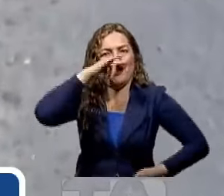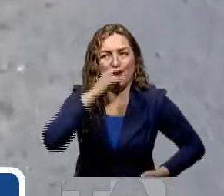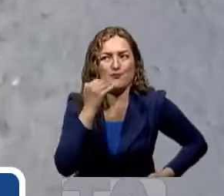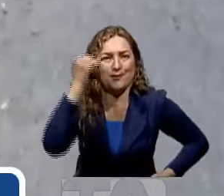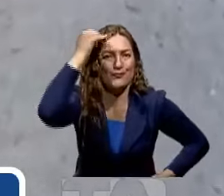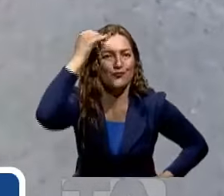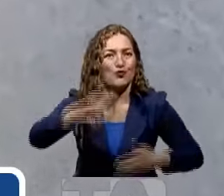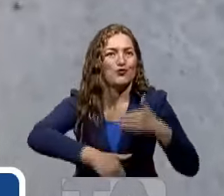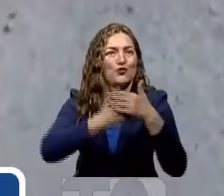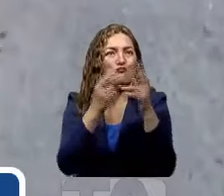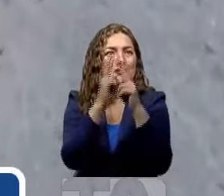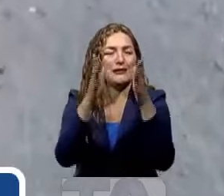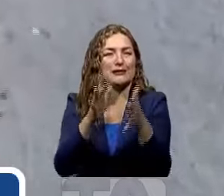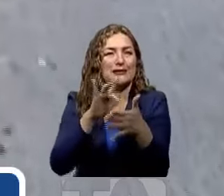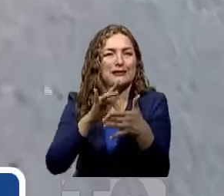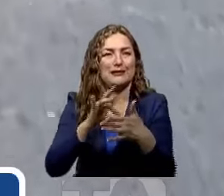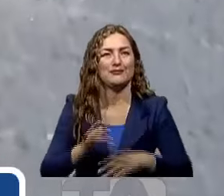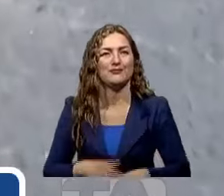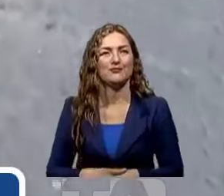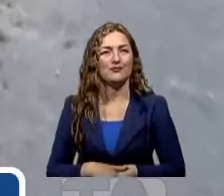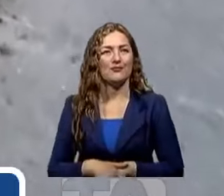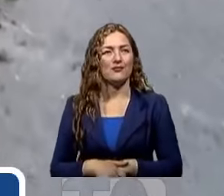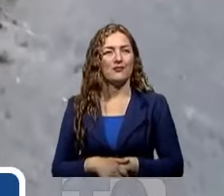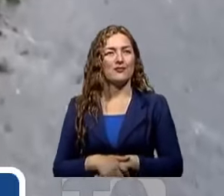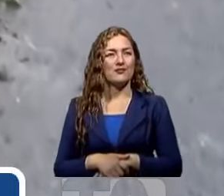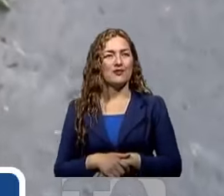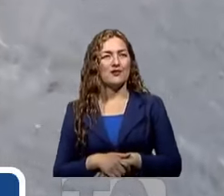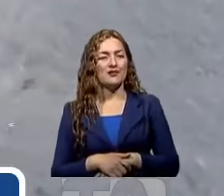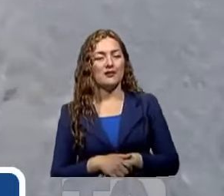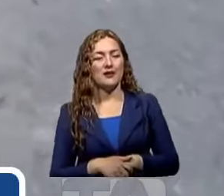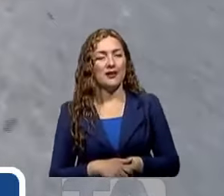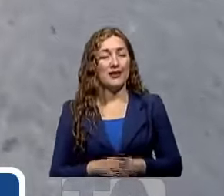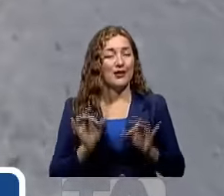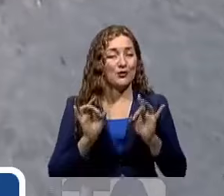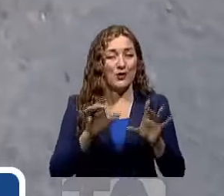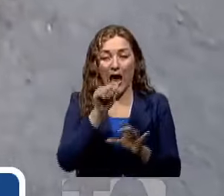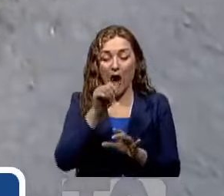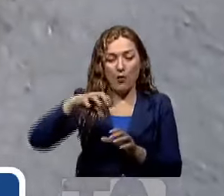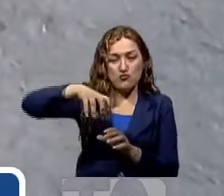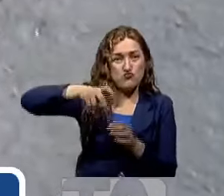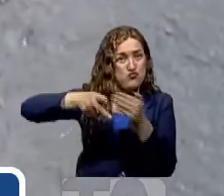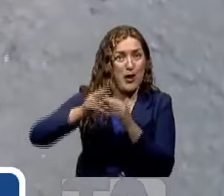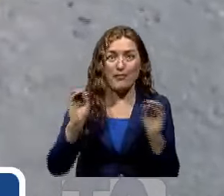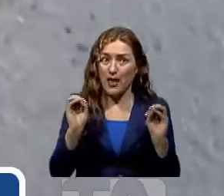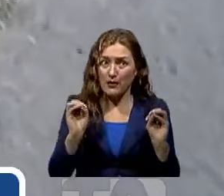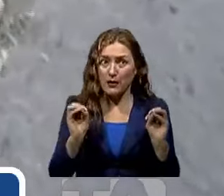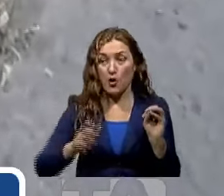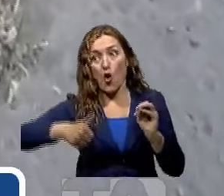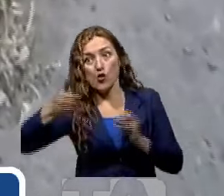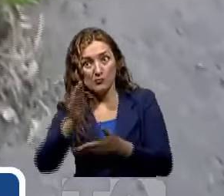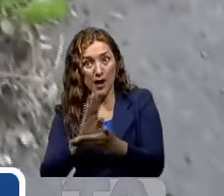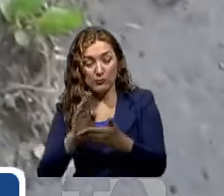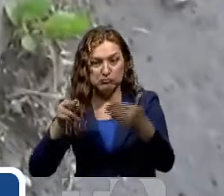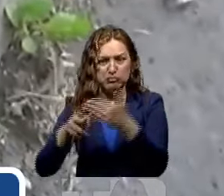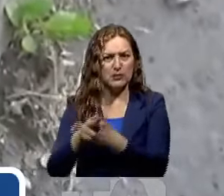vecinos estamos en riesgo. Afortunadamente todavía no se les va el agua a ustedes en este sector, pero sabemos que en otras sí y no tienen agua